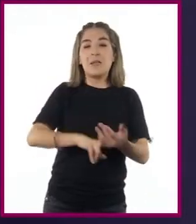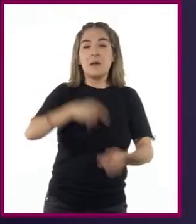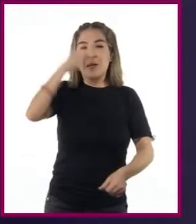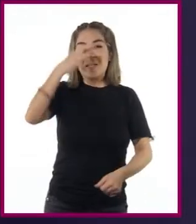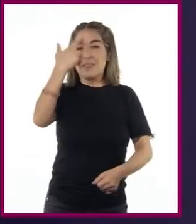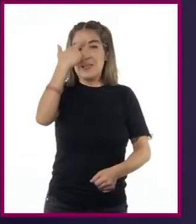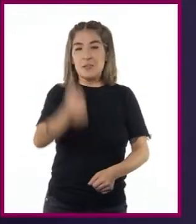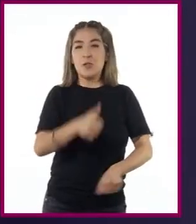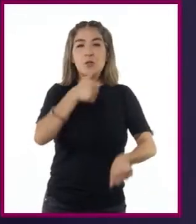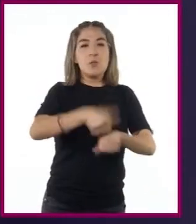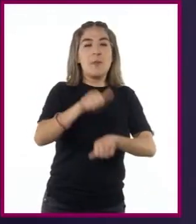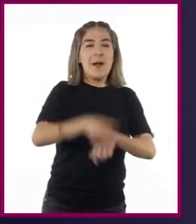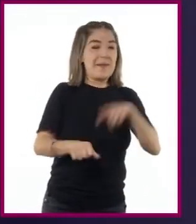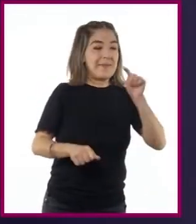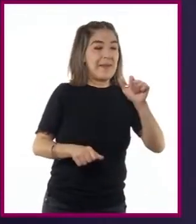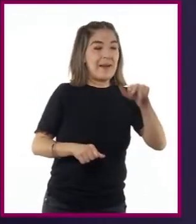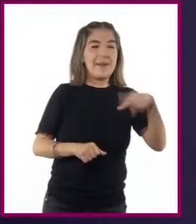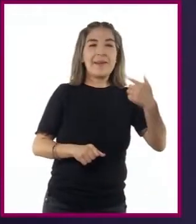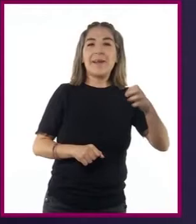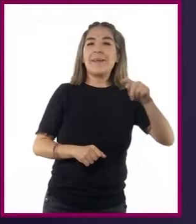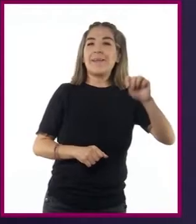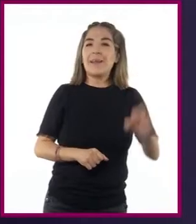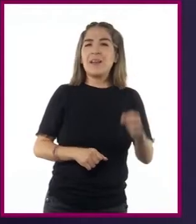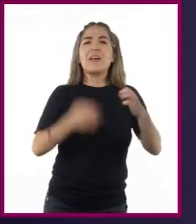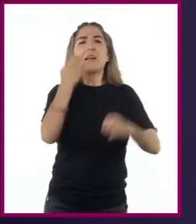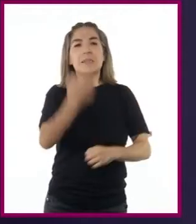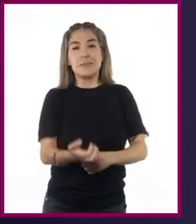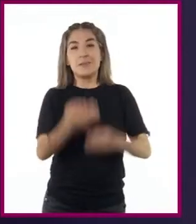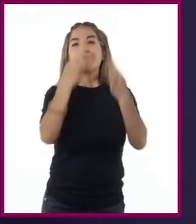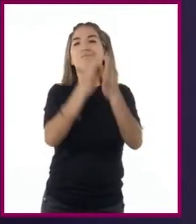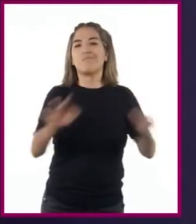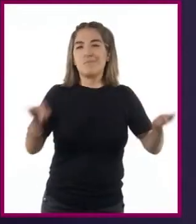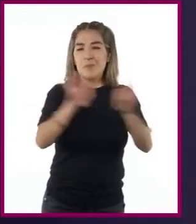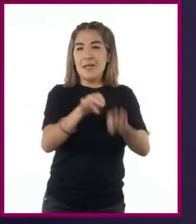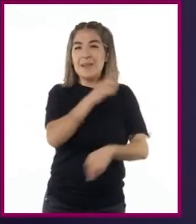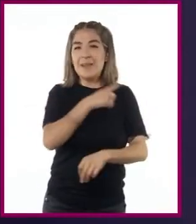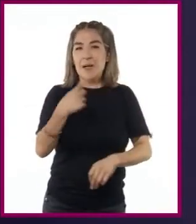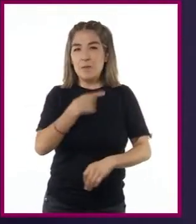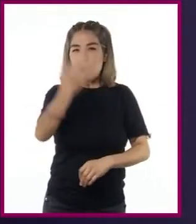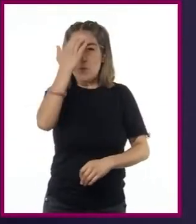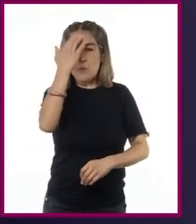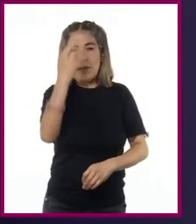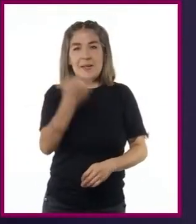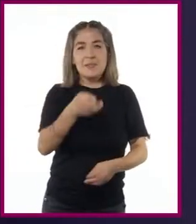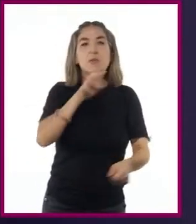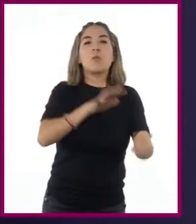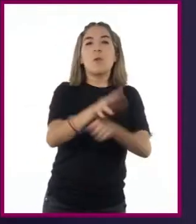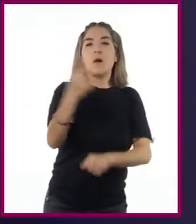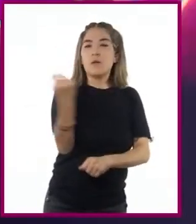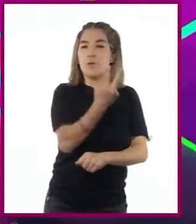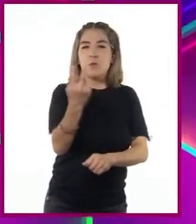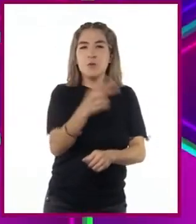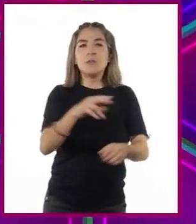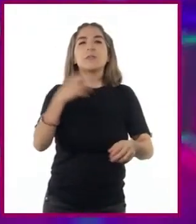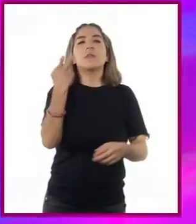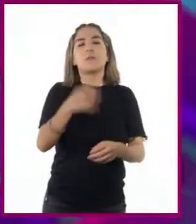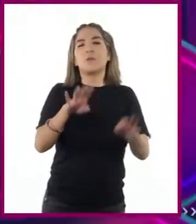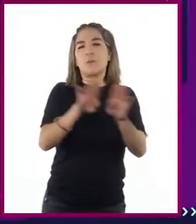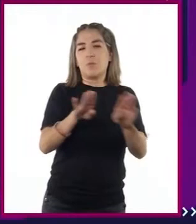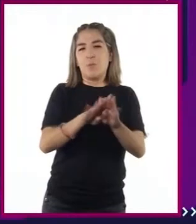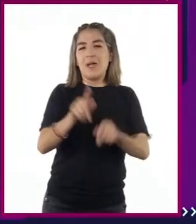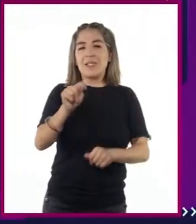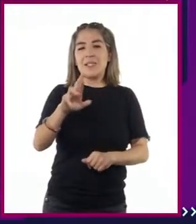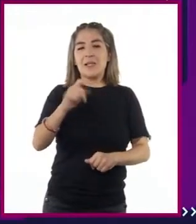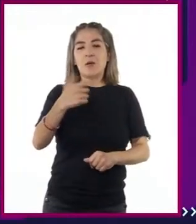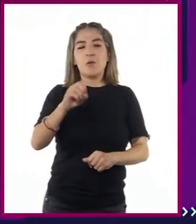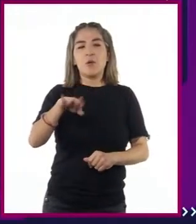razón tangente. Por lo tanto, es importante conocer ambas razones trigonométricas.